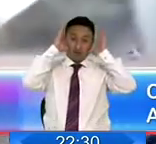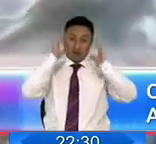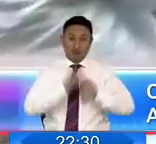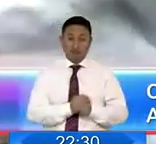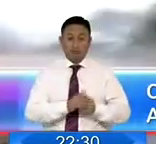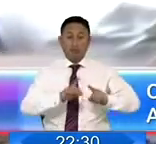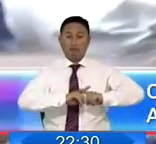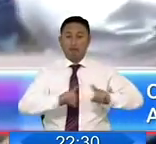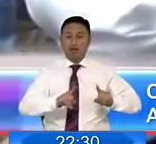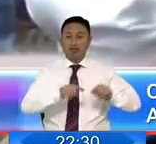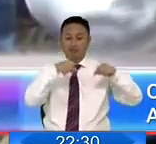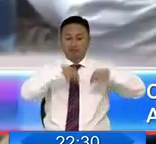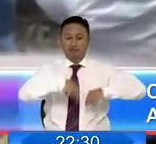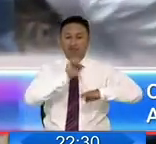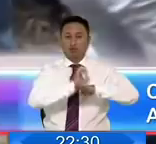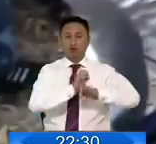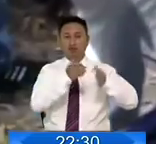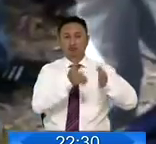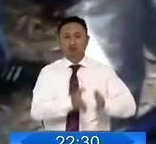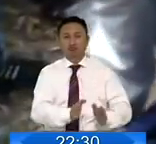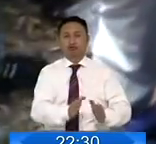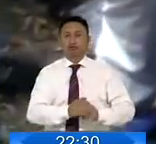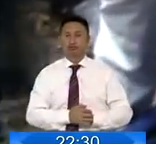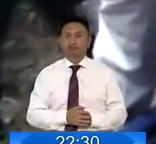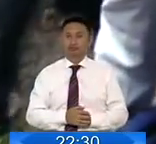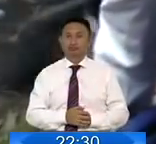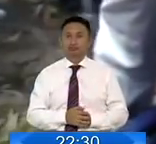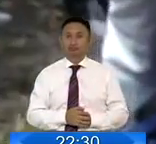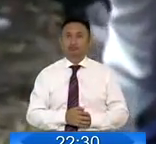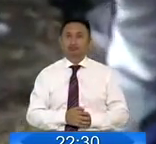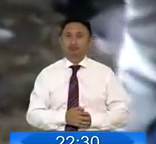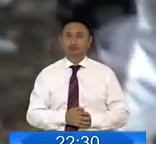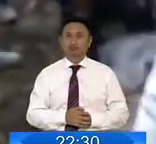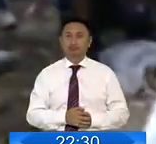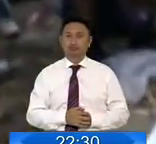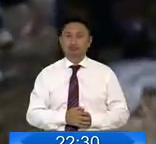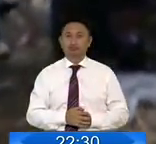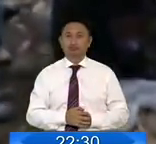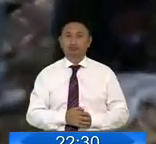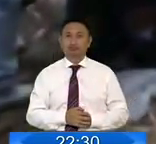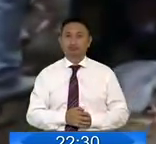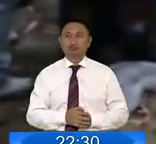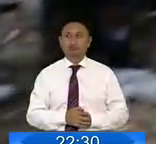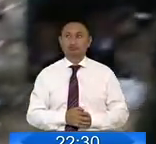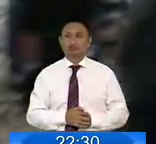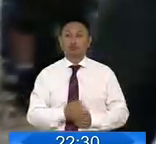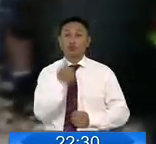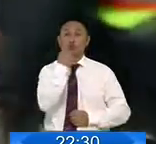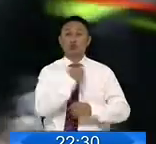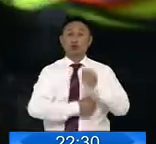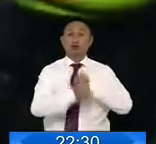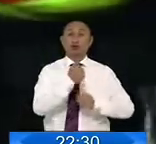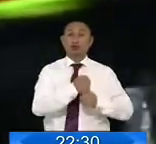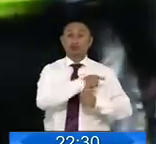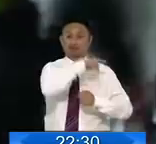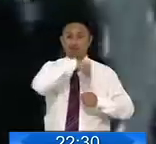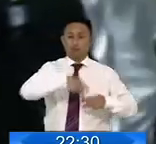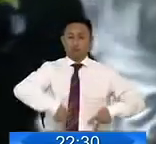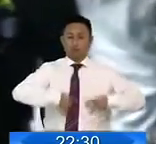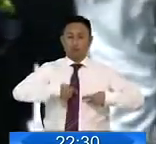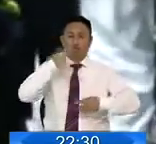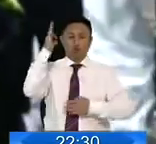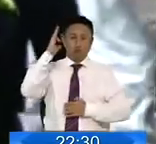quedó para siempre en el cantón Huaca, a donde llegó por días mejores desde hace más de un año. Desde la provincia del